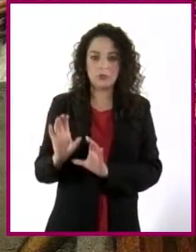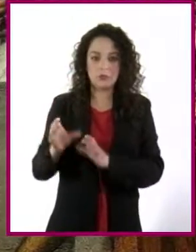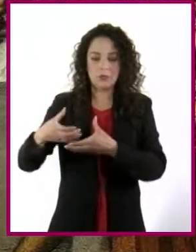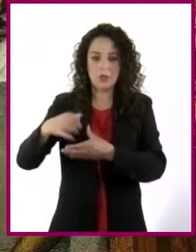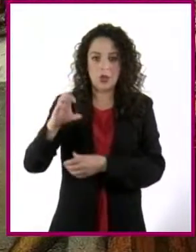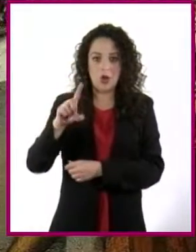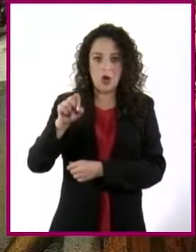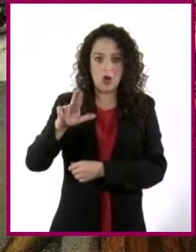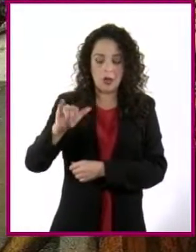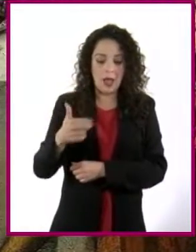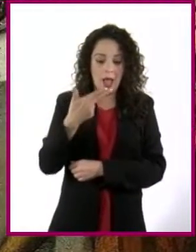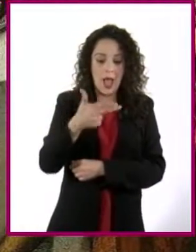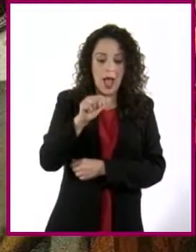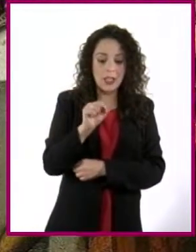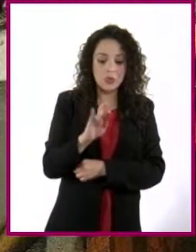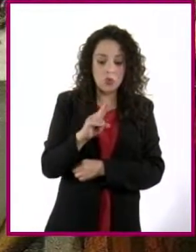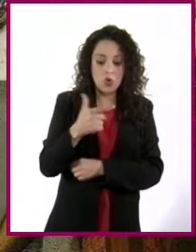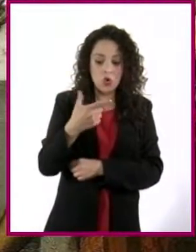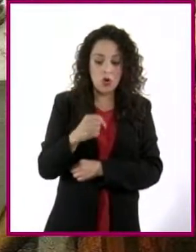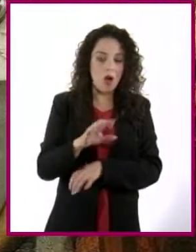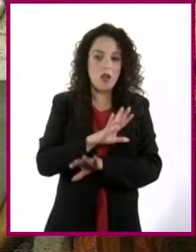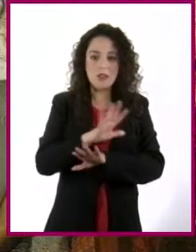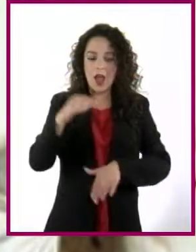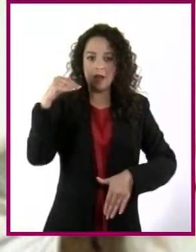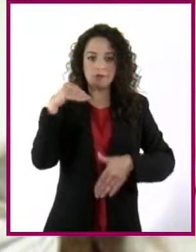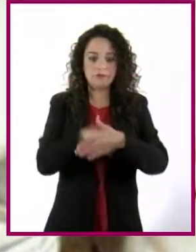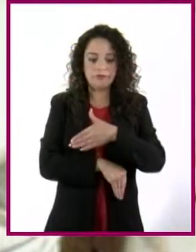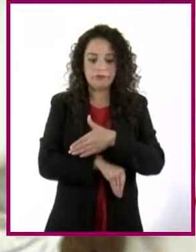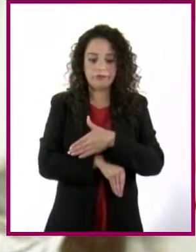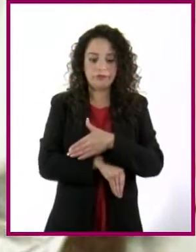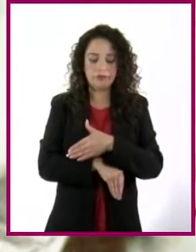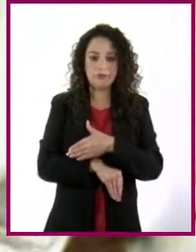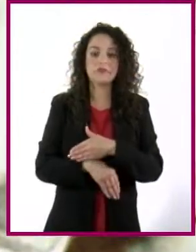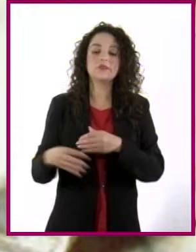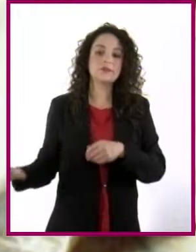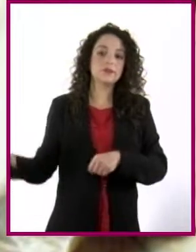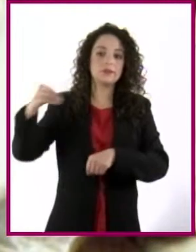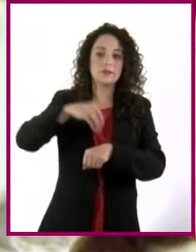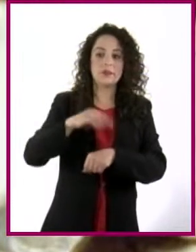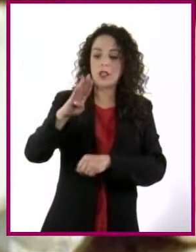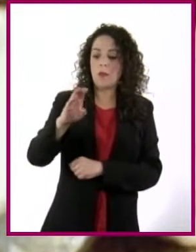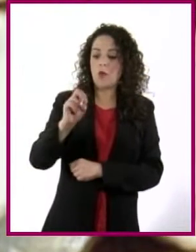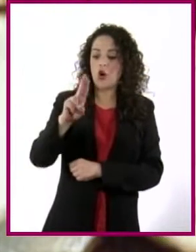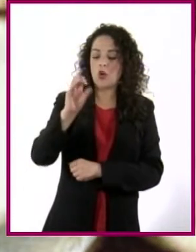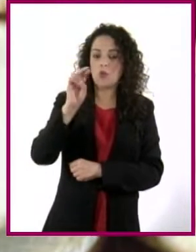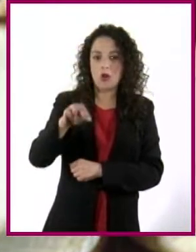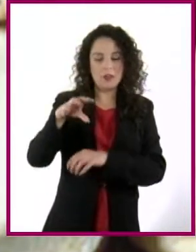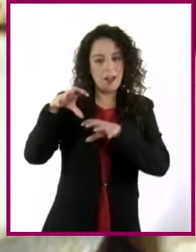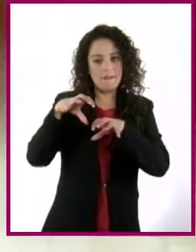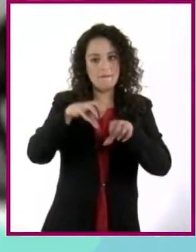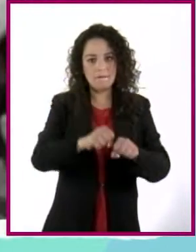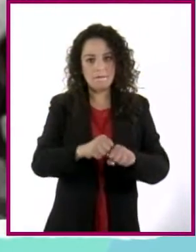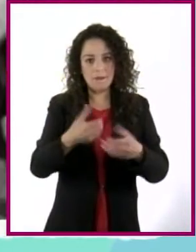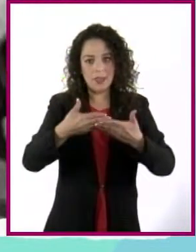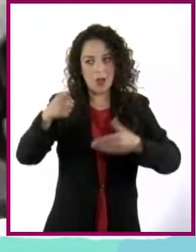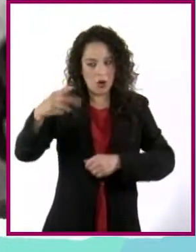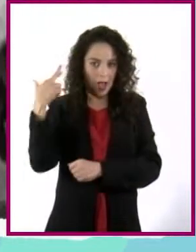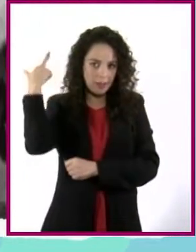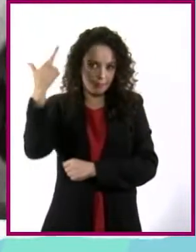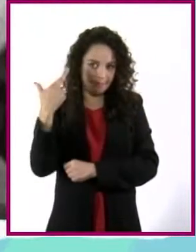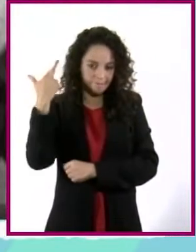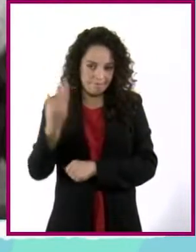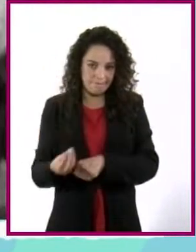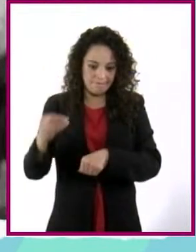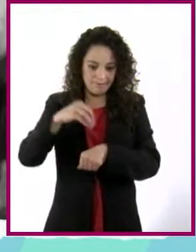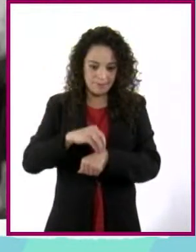Los Habsburgo dejaron de gobernar un imperio en crisis y llegó la Casa de Borbón a tomar las riendas. Esto